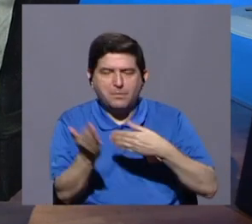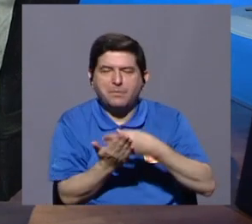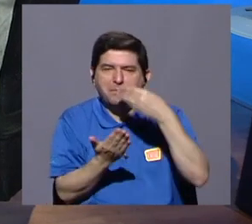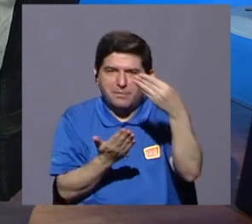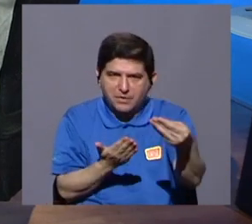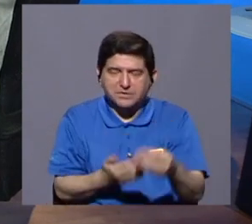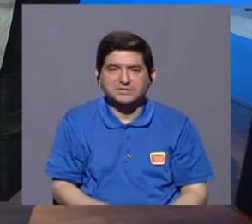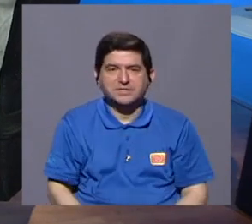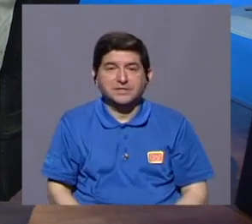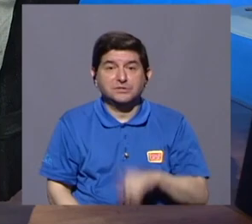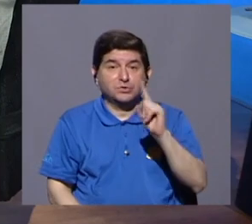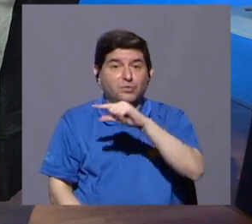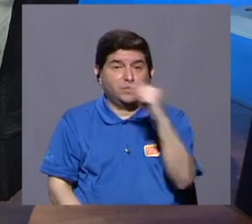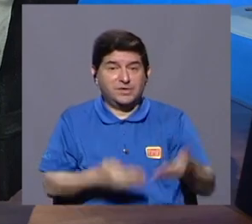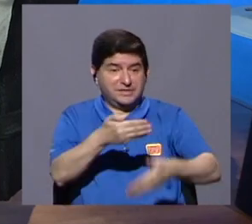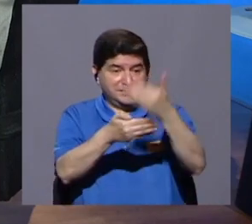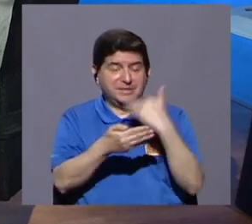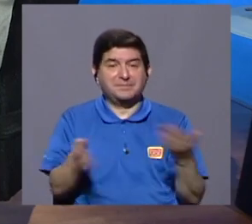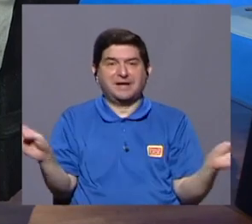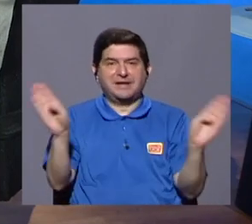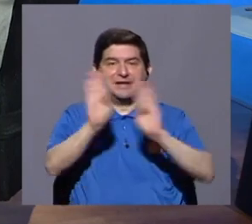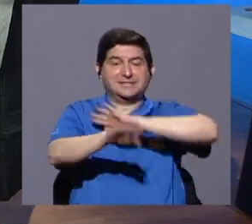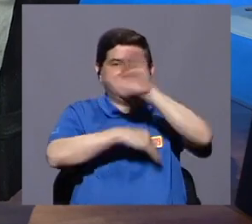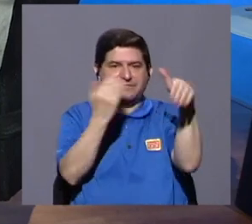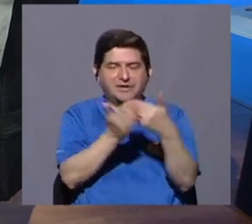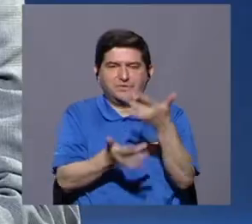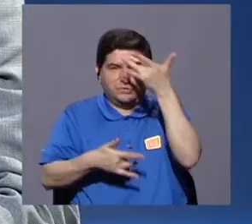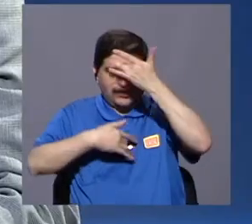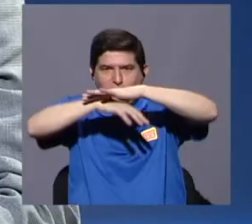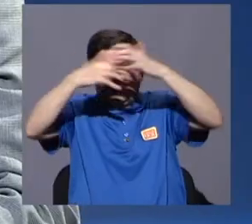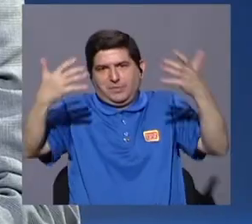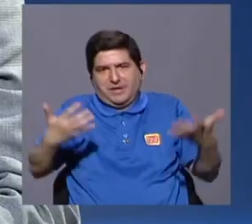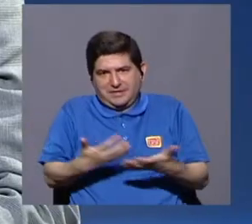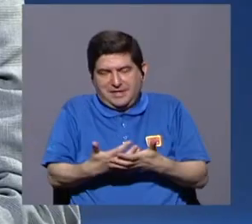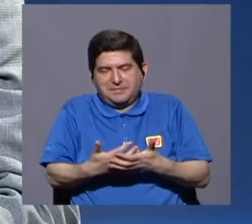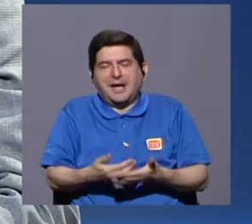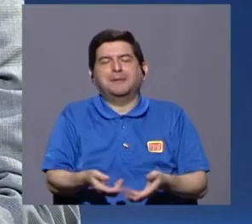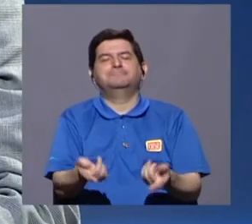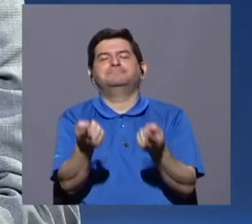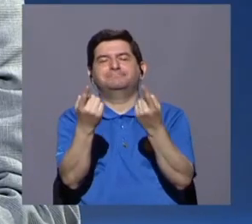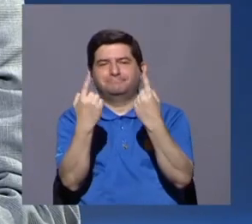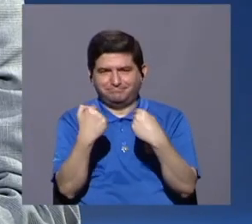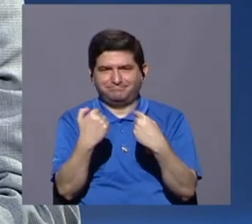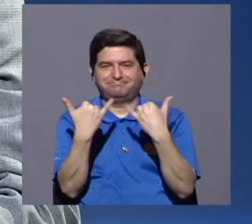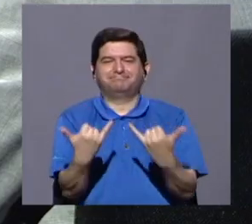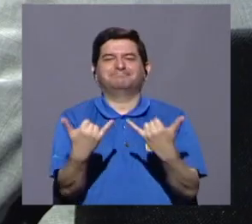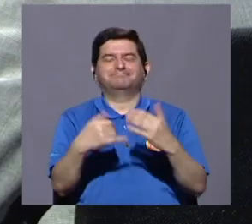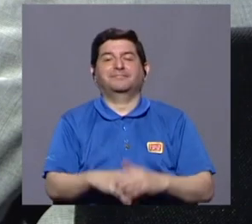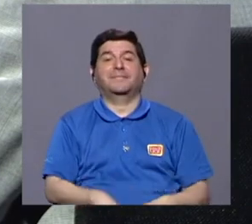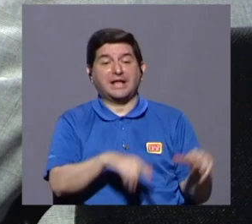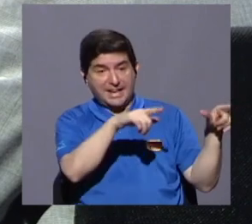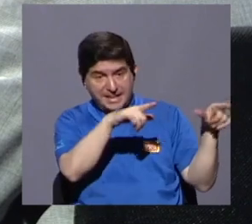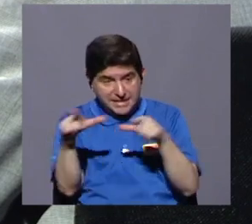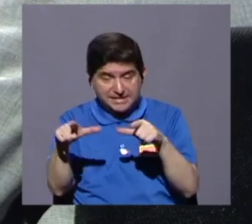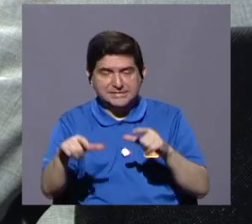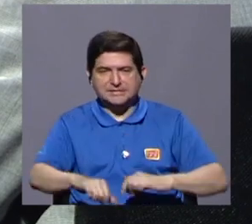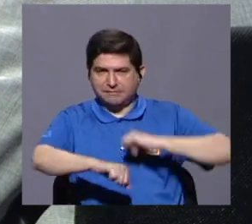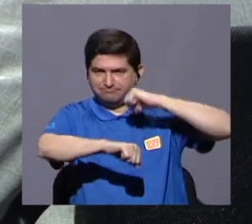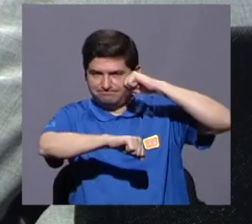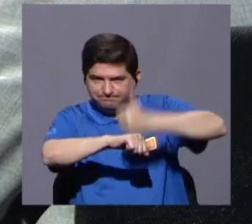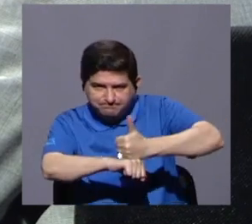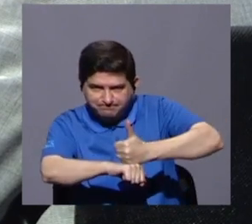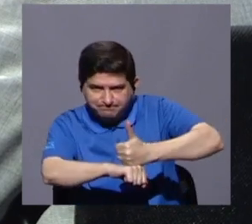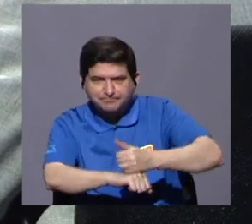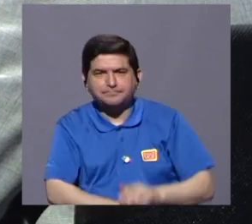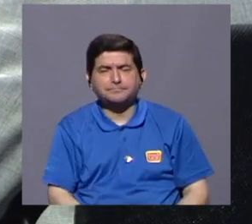y llegó justo una semana antes que cerraran todo por la pandemia entonces pues está lista para ser montada esperemos